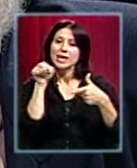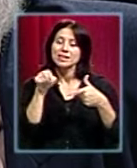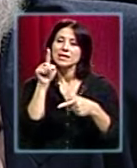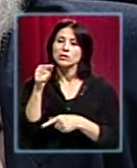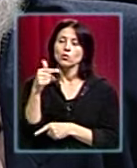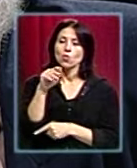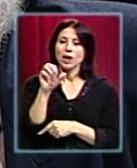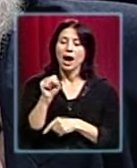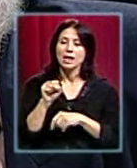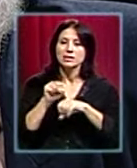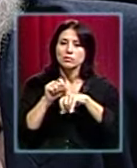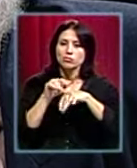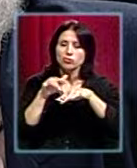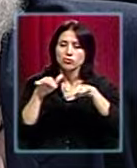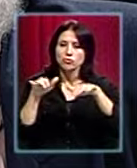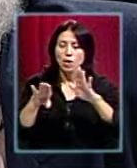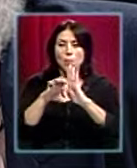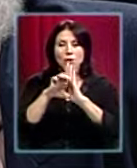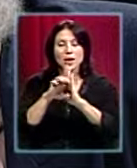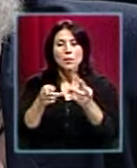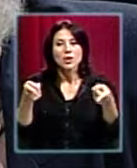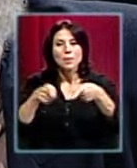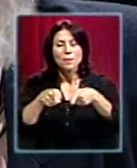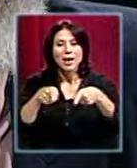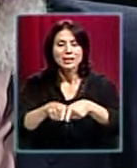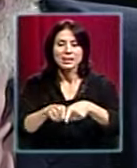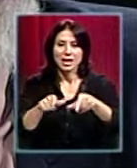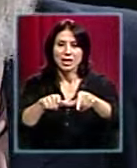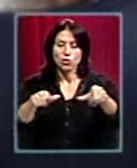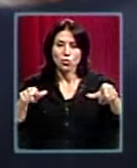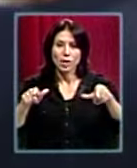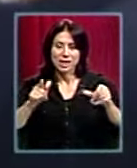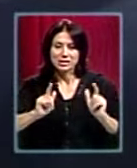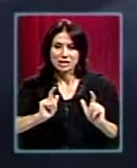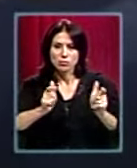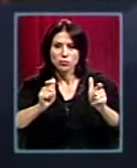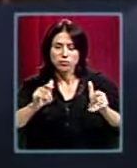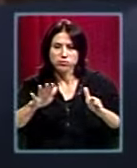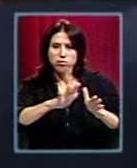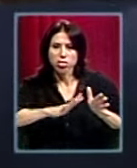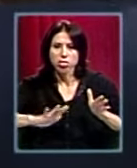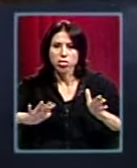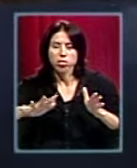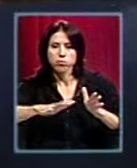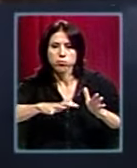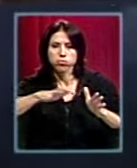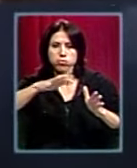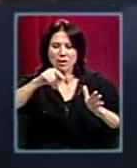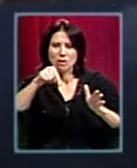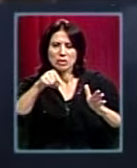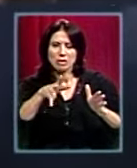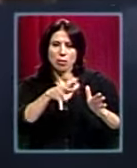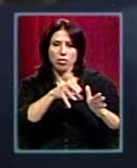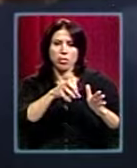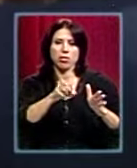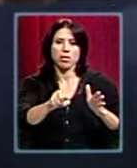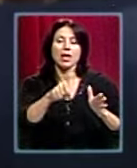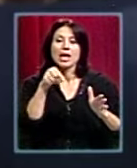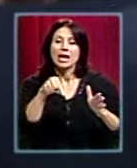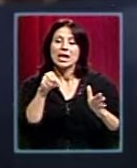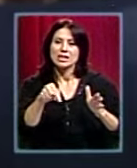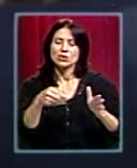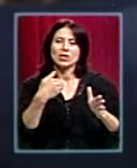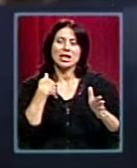se emite, por ejemplo, en los rellenos sanitarios, ¿verdad? Cuando la materia orgánica se empieza a podrir, que tiene un efecto muy fuerte